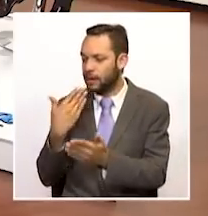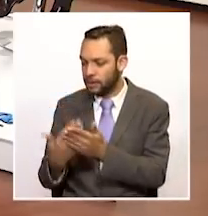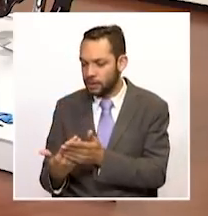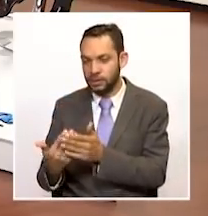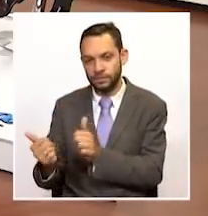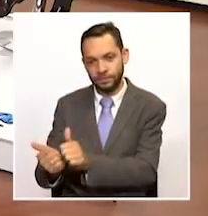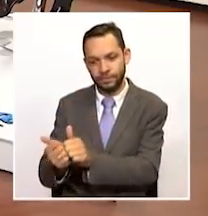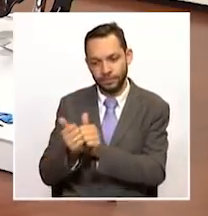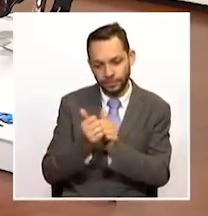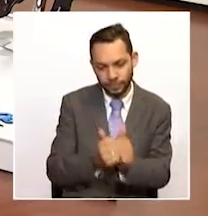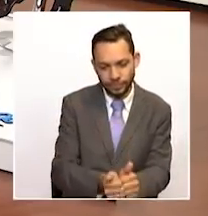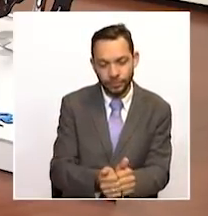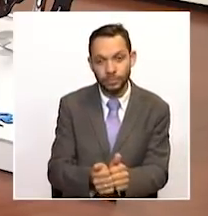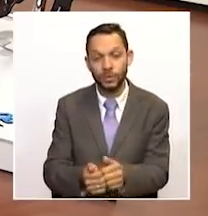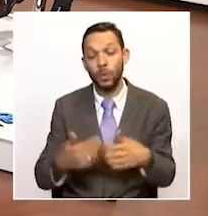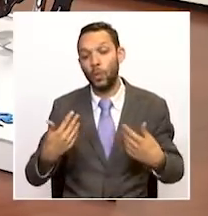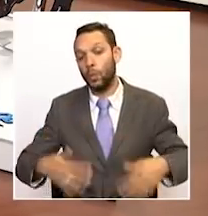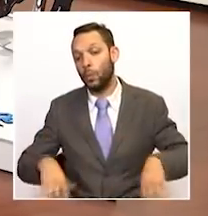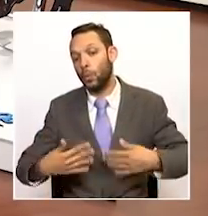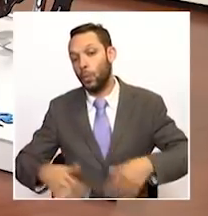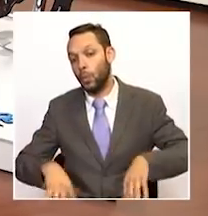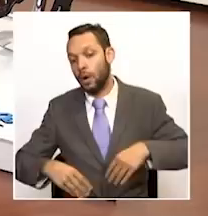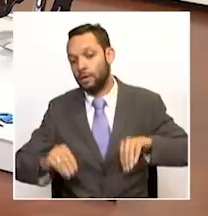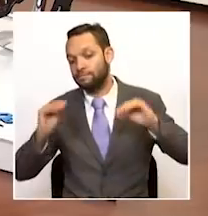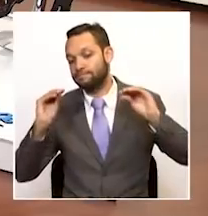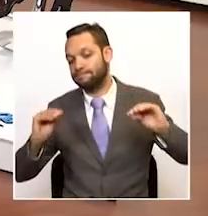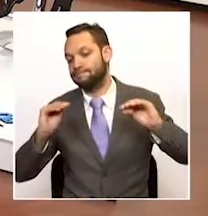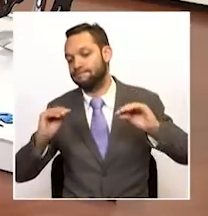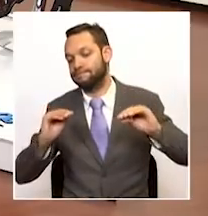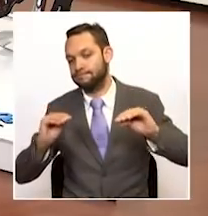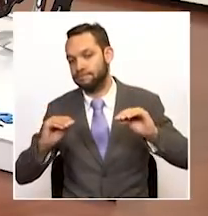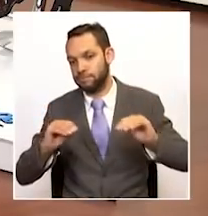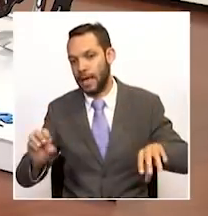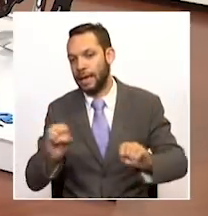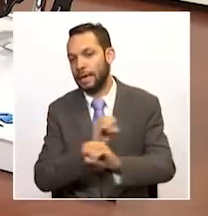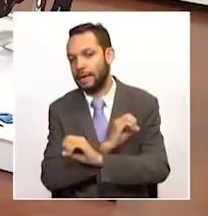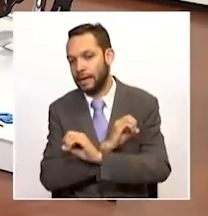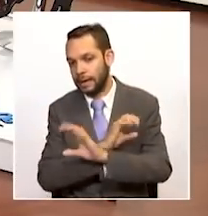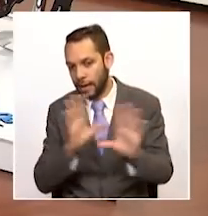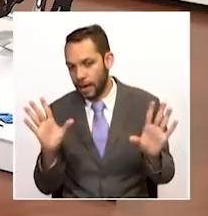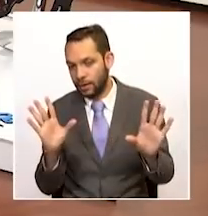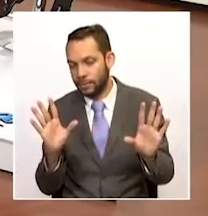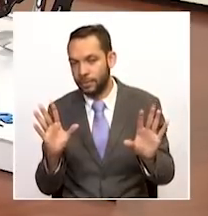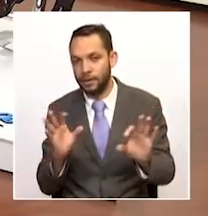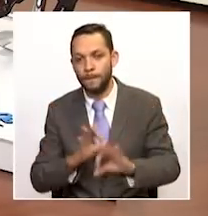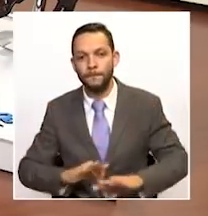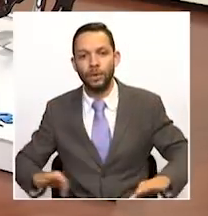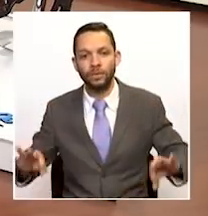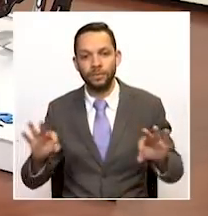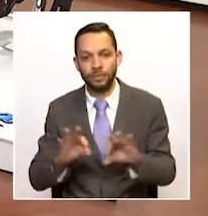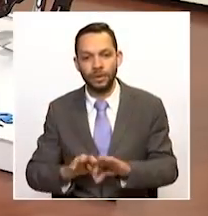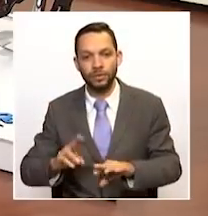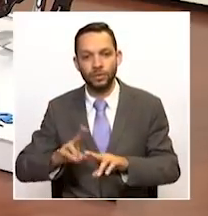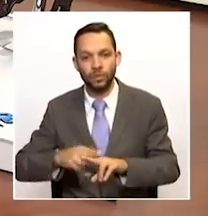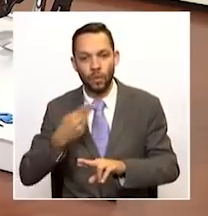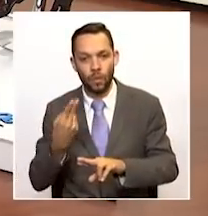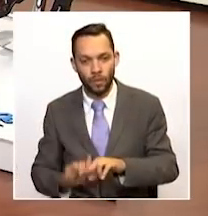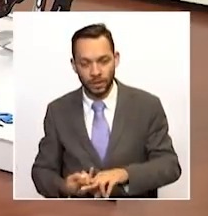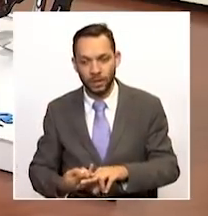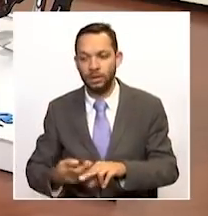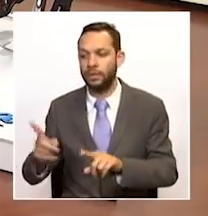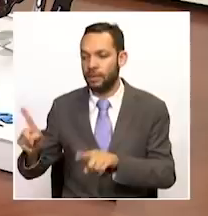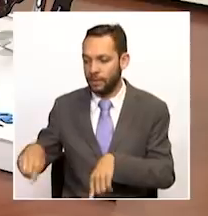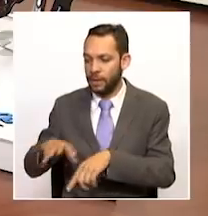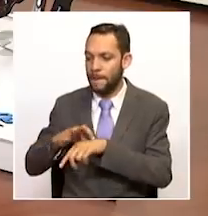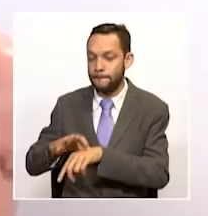por darnos esa cátedra médica tan importante que la tienen clara y agradecerle a mi sobrino el doctor silvio que nos apoya